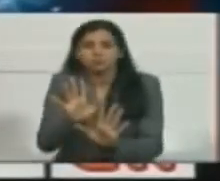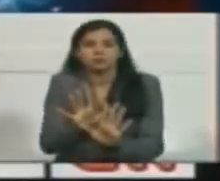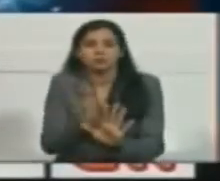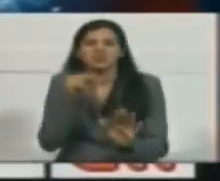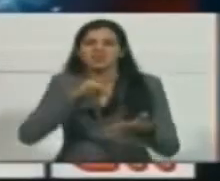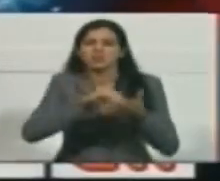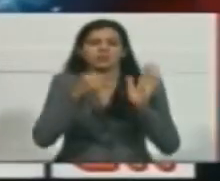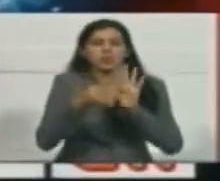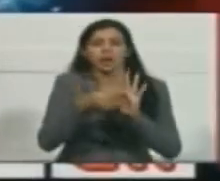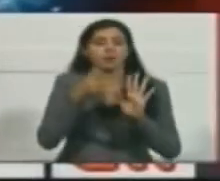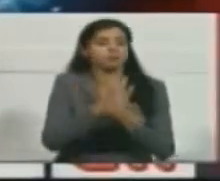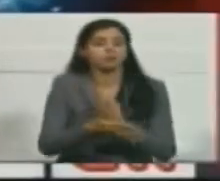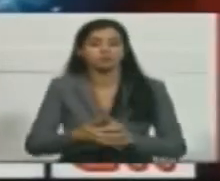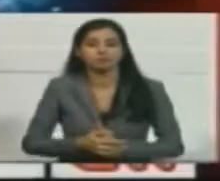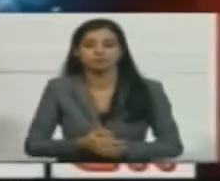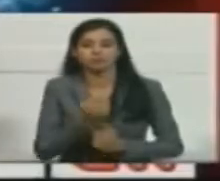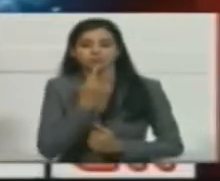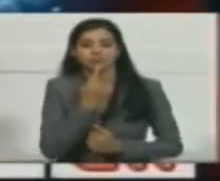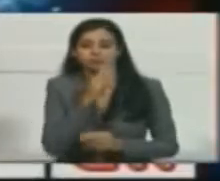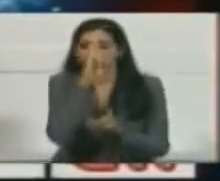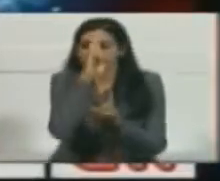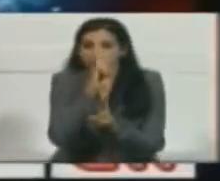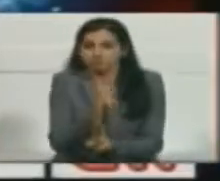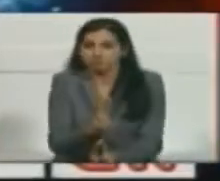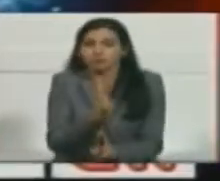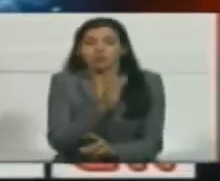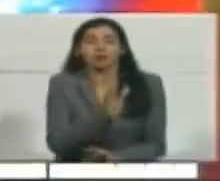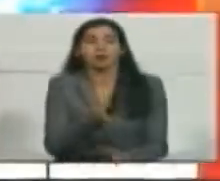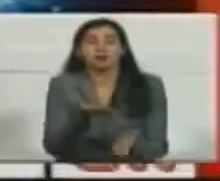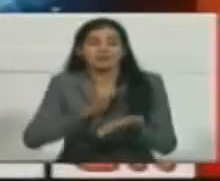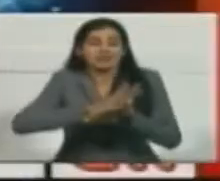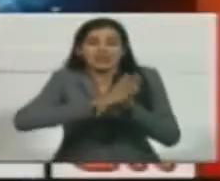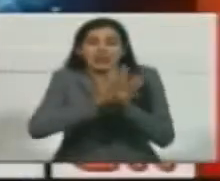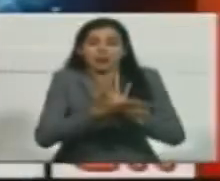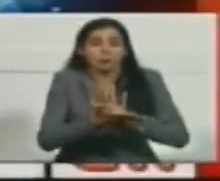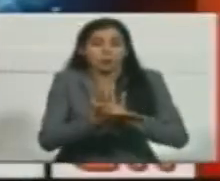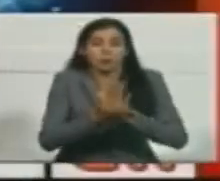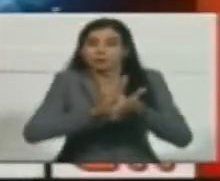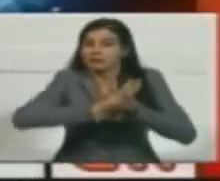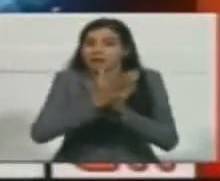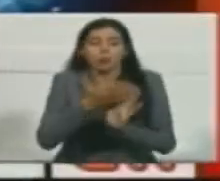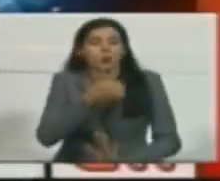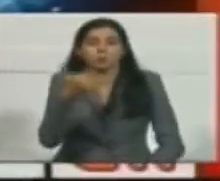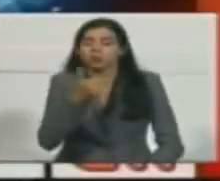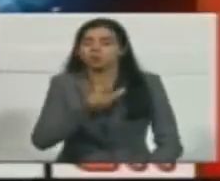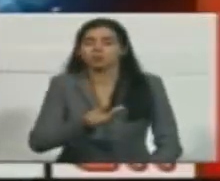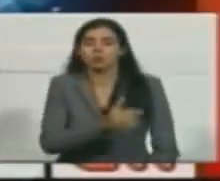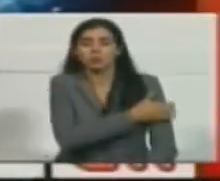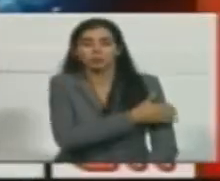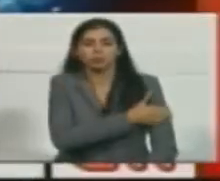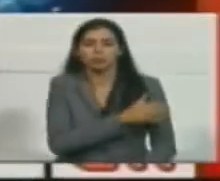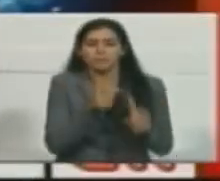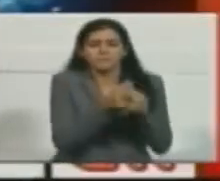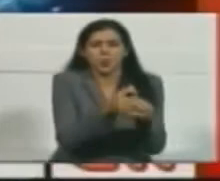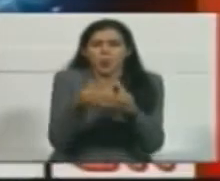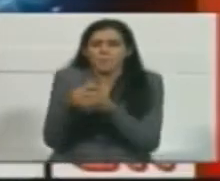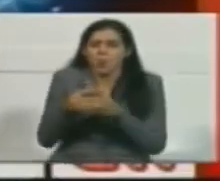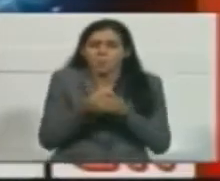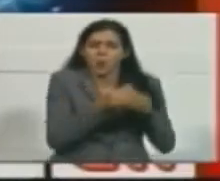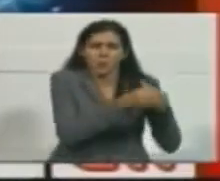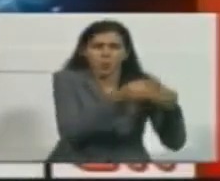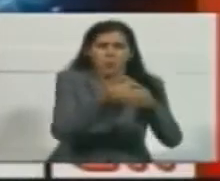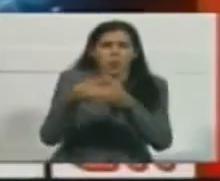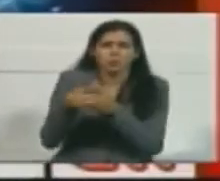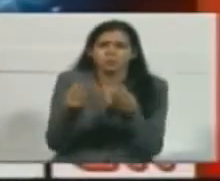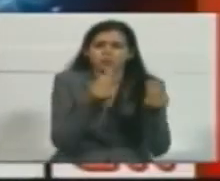hecho, y lo voy a decir con respeto, la muerte de la MUT, la oposición partidizada representada en la